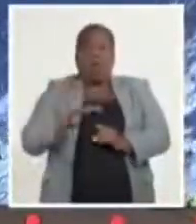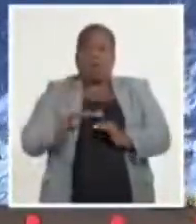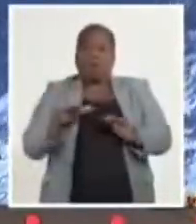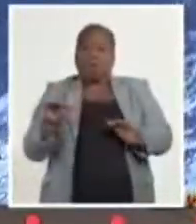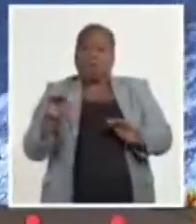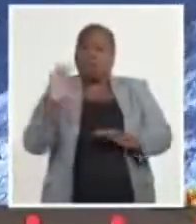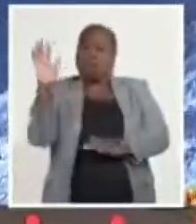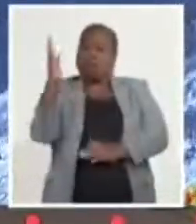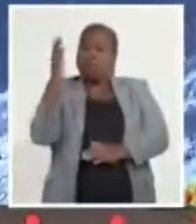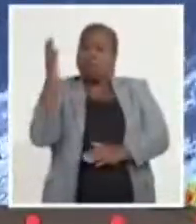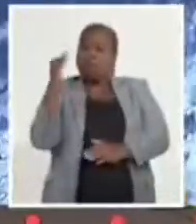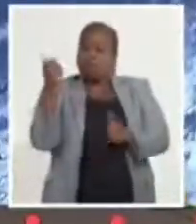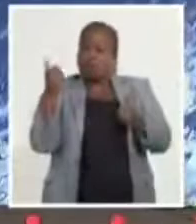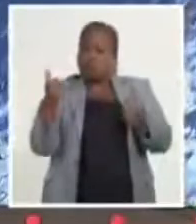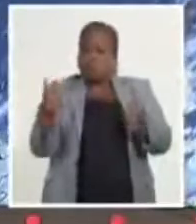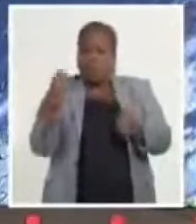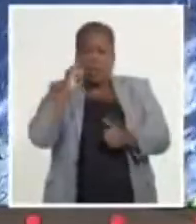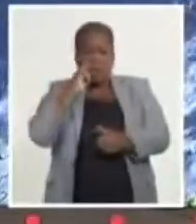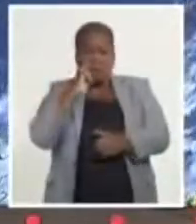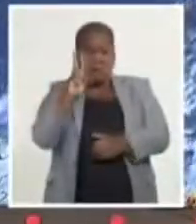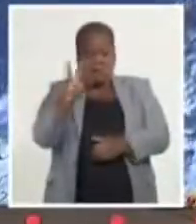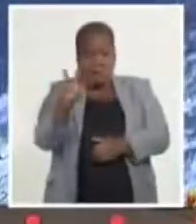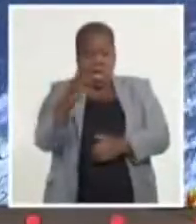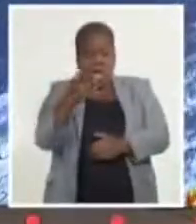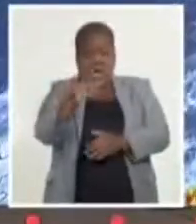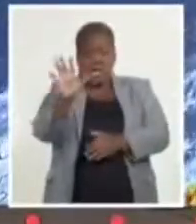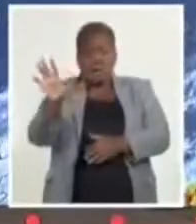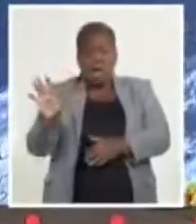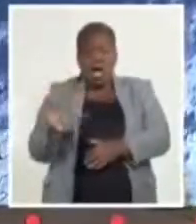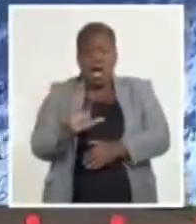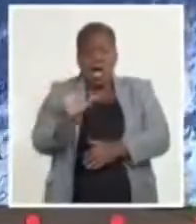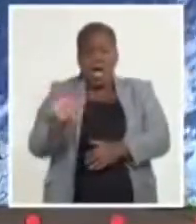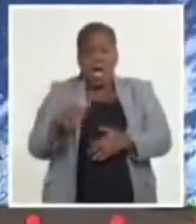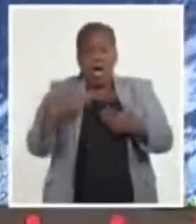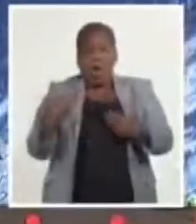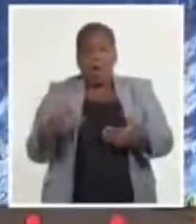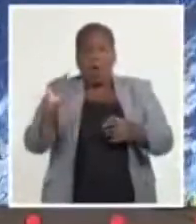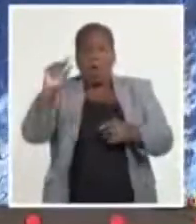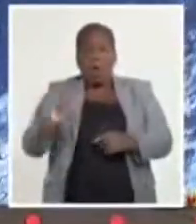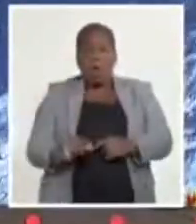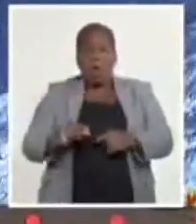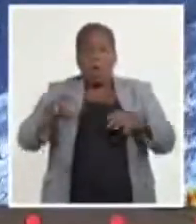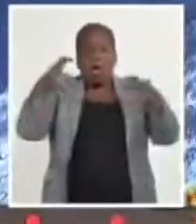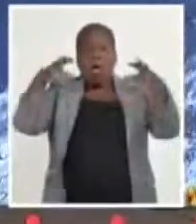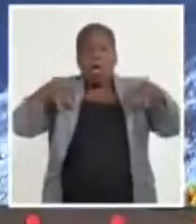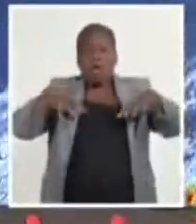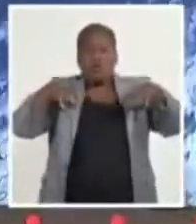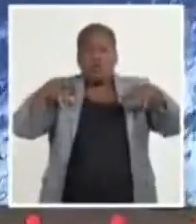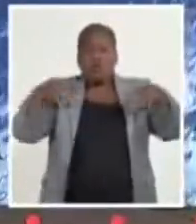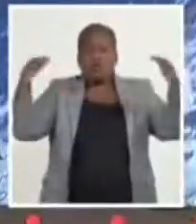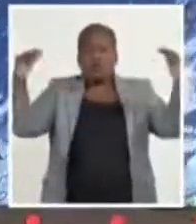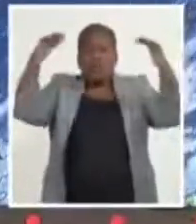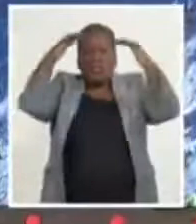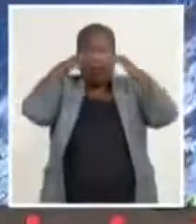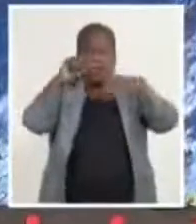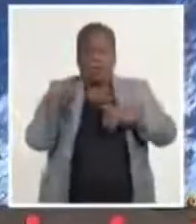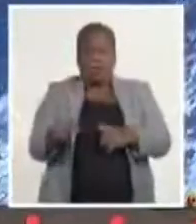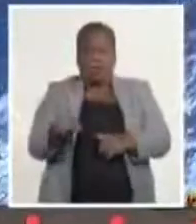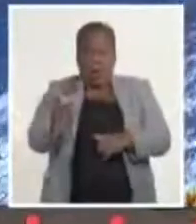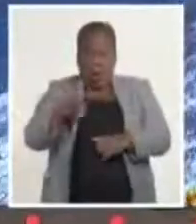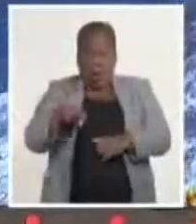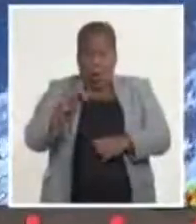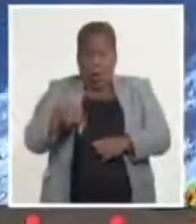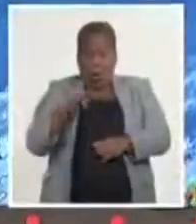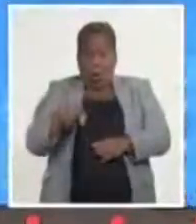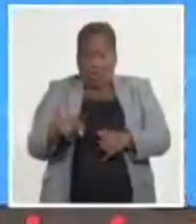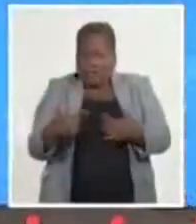atmosférica en el área. Observen en las imágenes de satélite meteorológico cómo predomina la poca nubosidad sobre Cuba y sus mares allá. El pronóstico del tiempo para